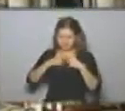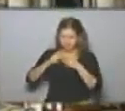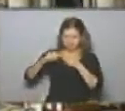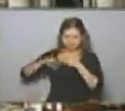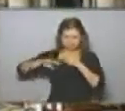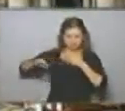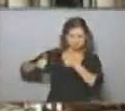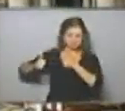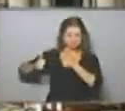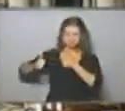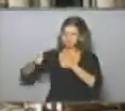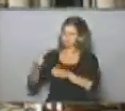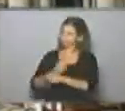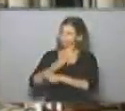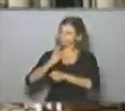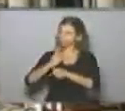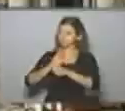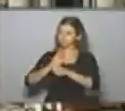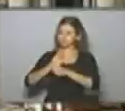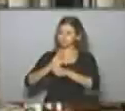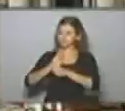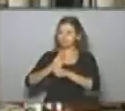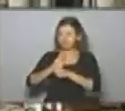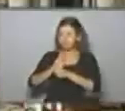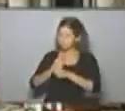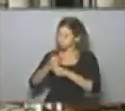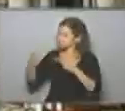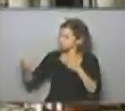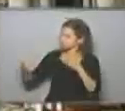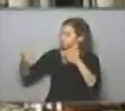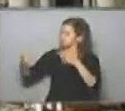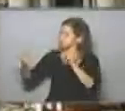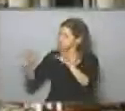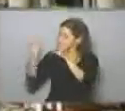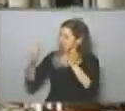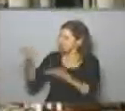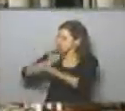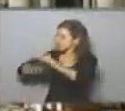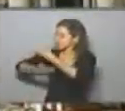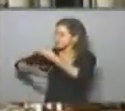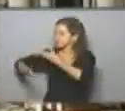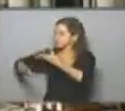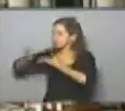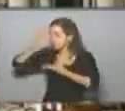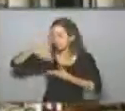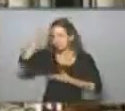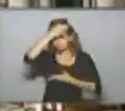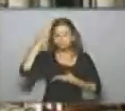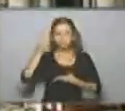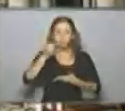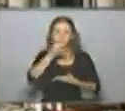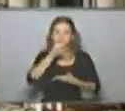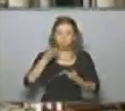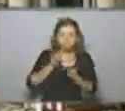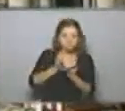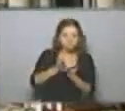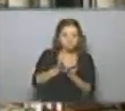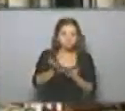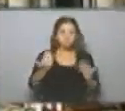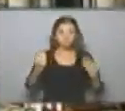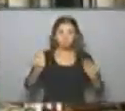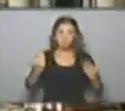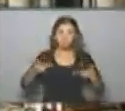como una amnistía que tenemos mutua de las dificultades que podemos tener, ¿no? Por más que